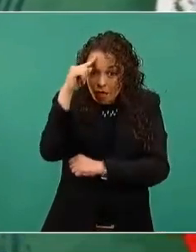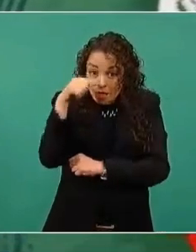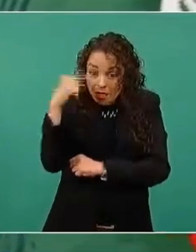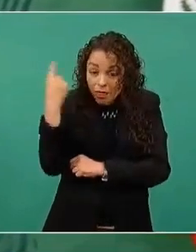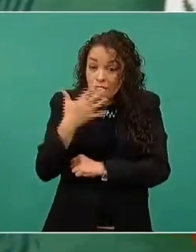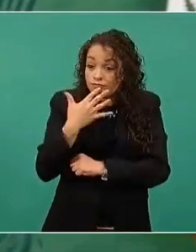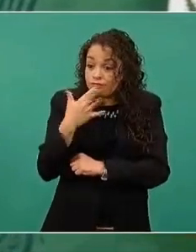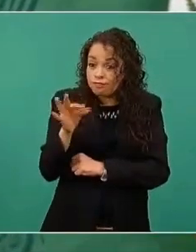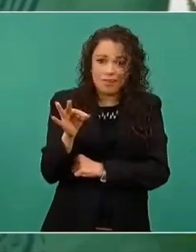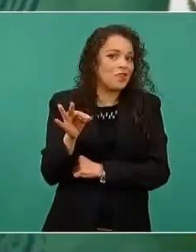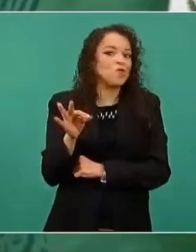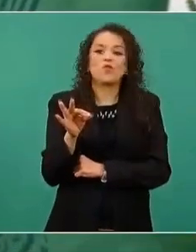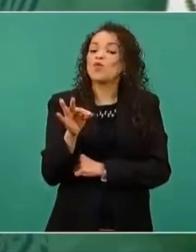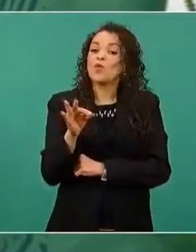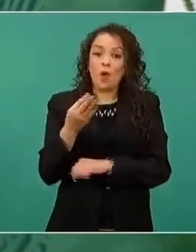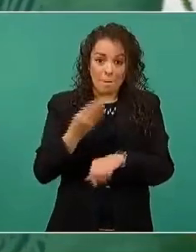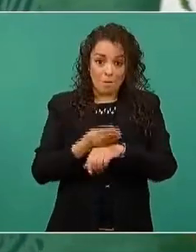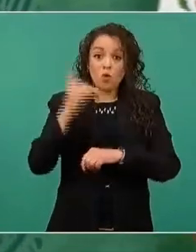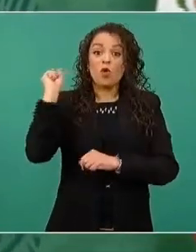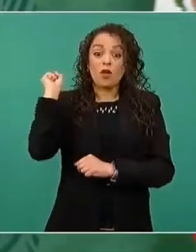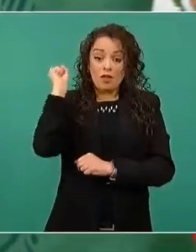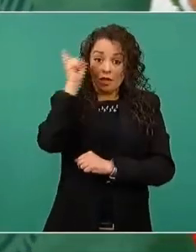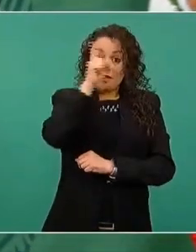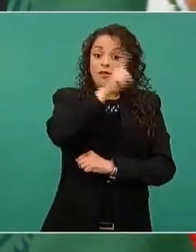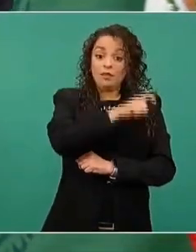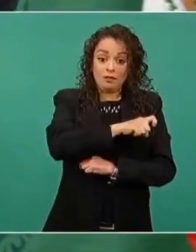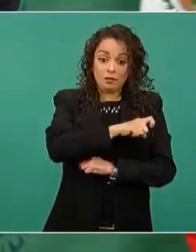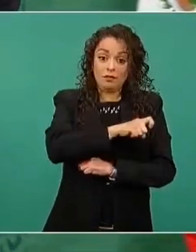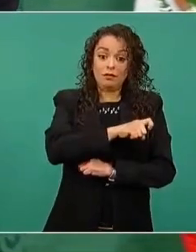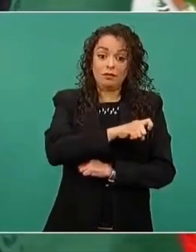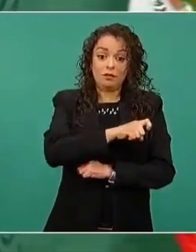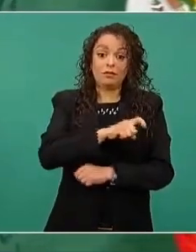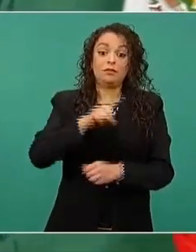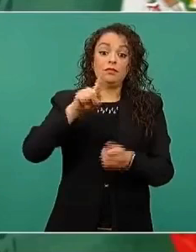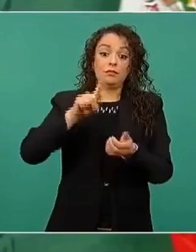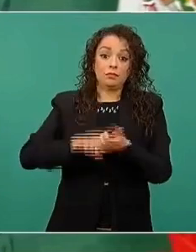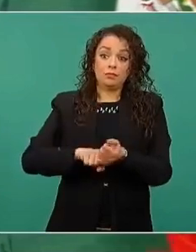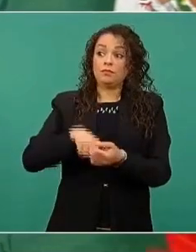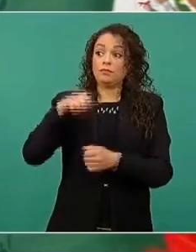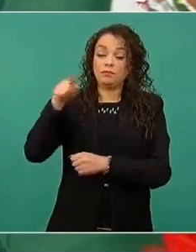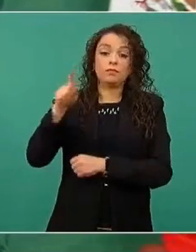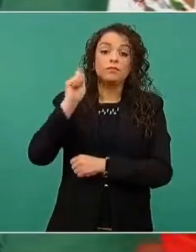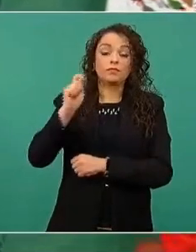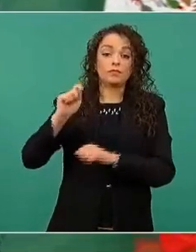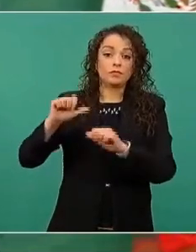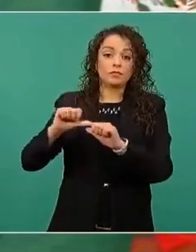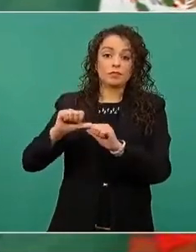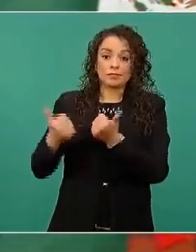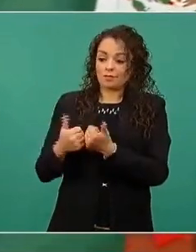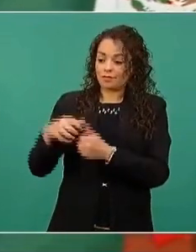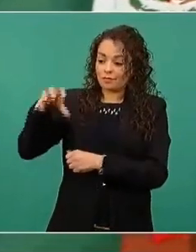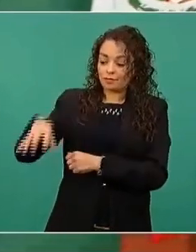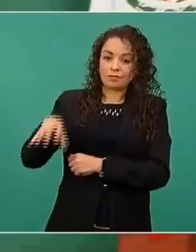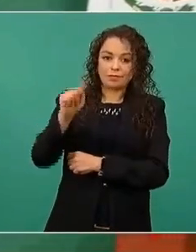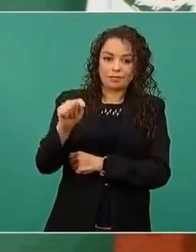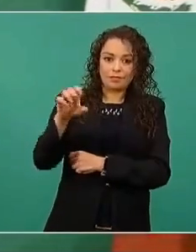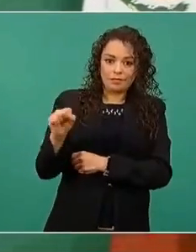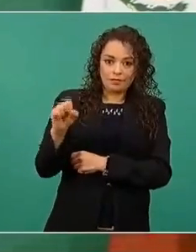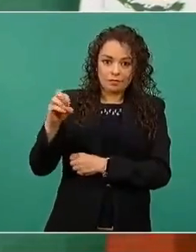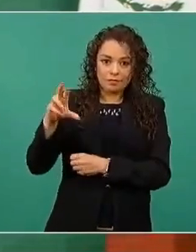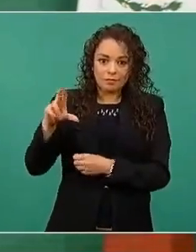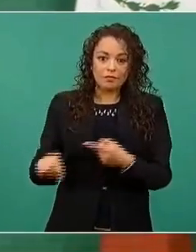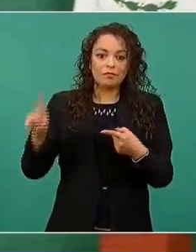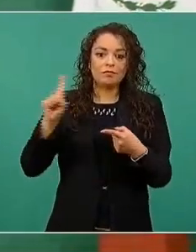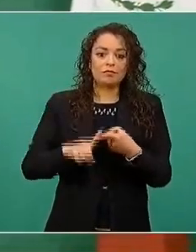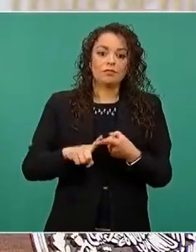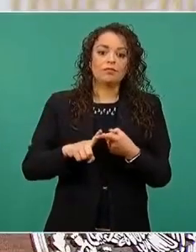el Departamento de Estado, el Departamento del Tesoro, desde luego la Secretaría